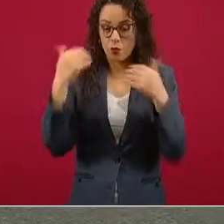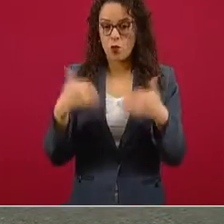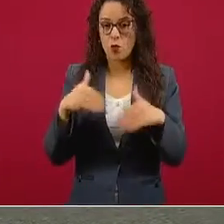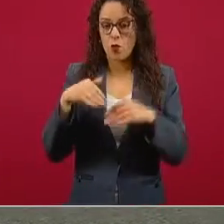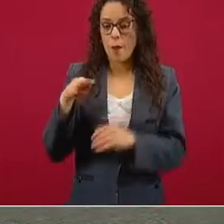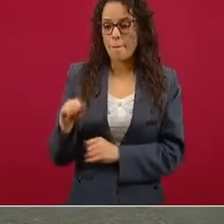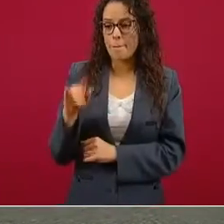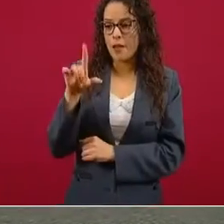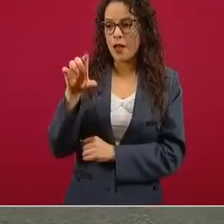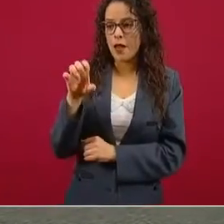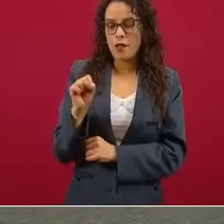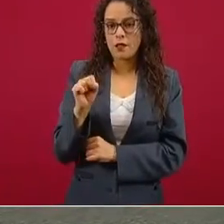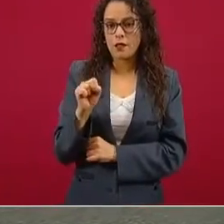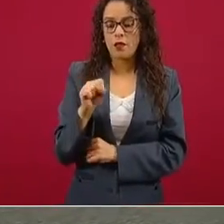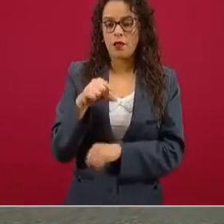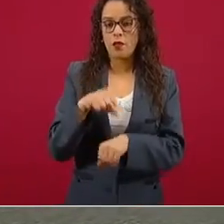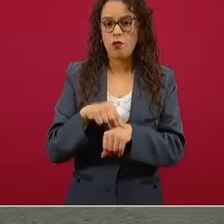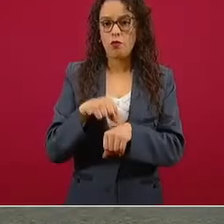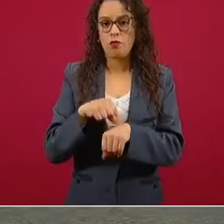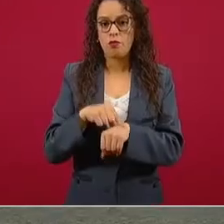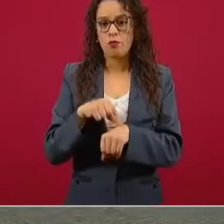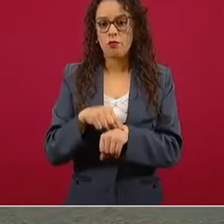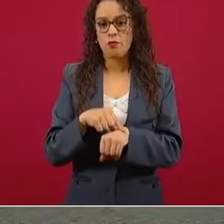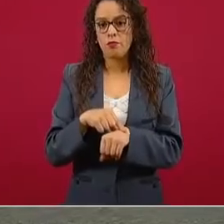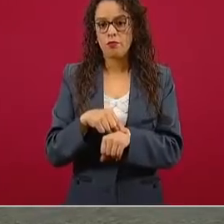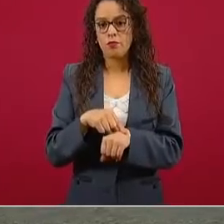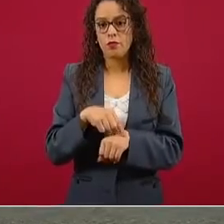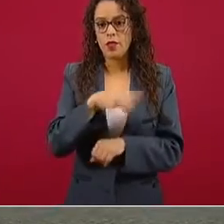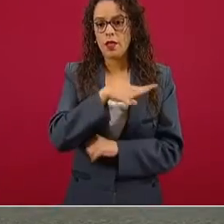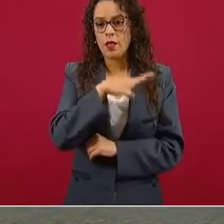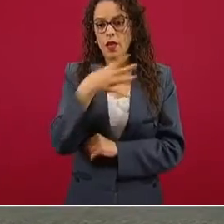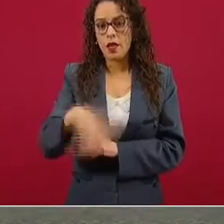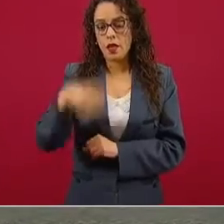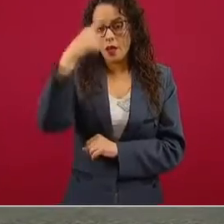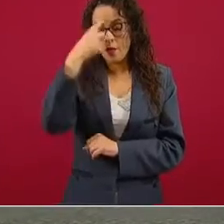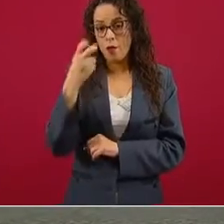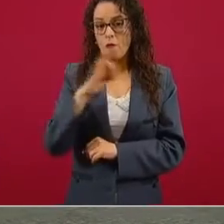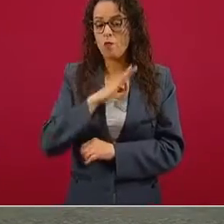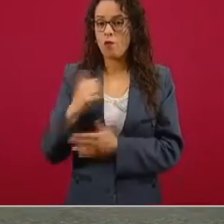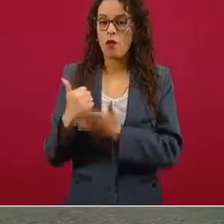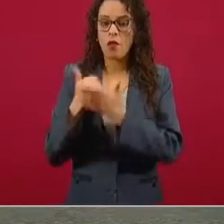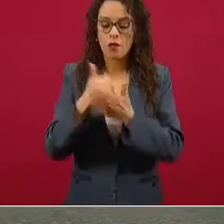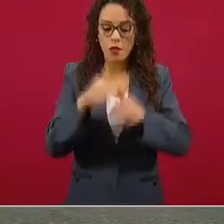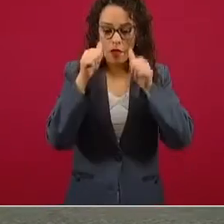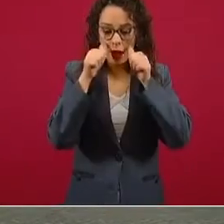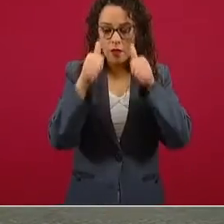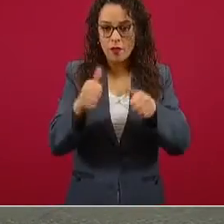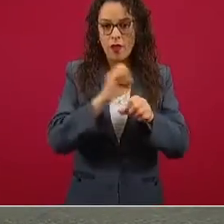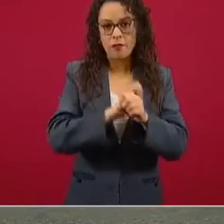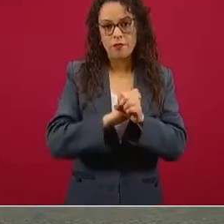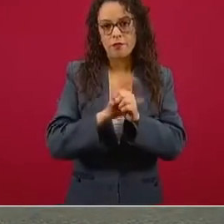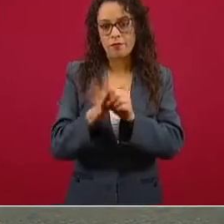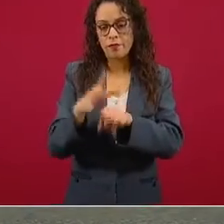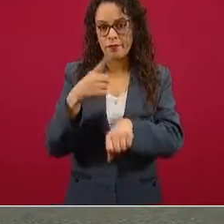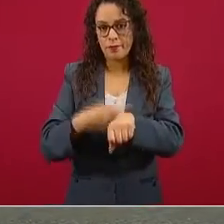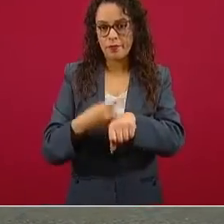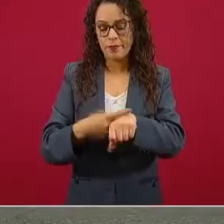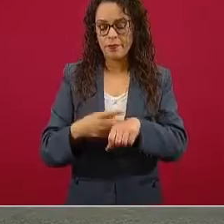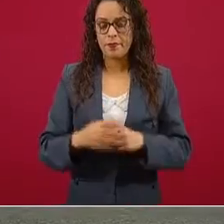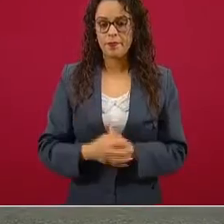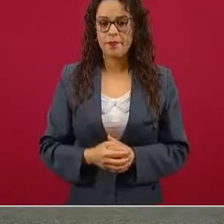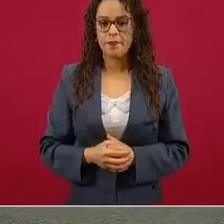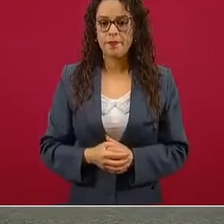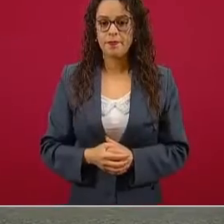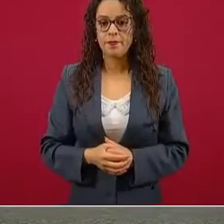de médicos generales para atender la pandemia.